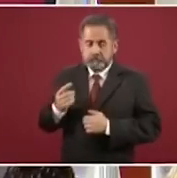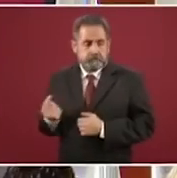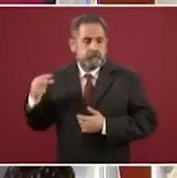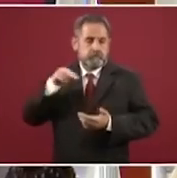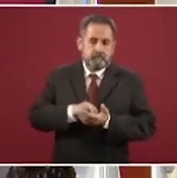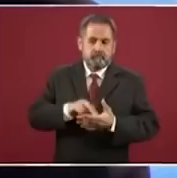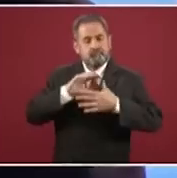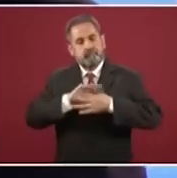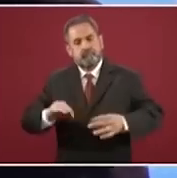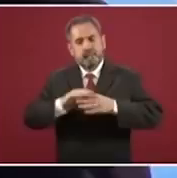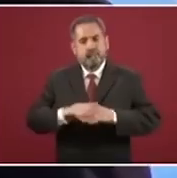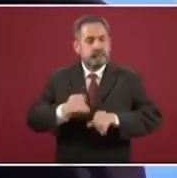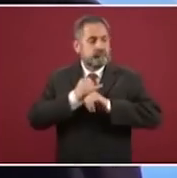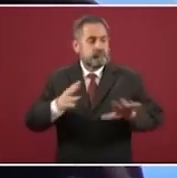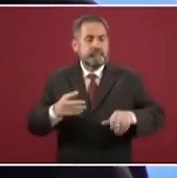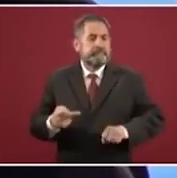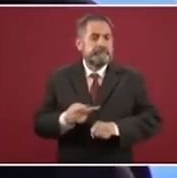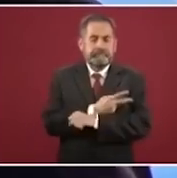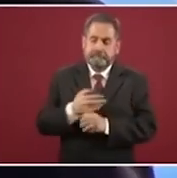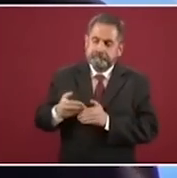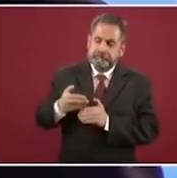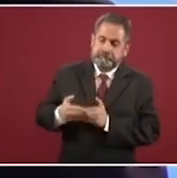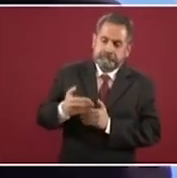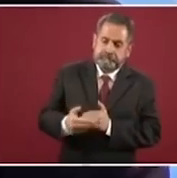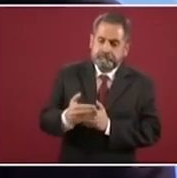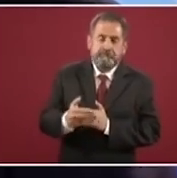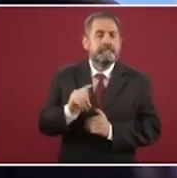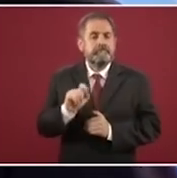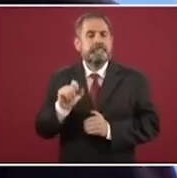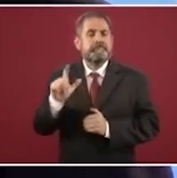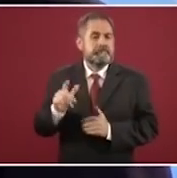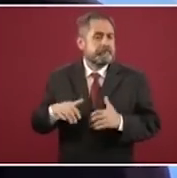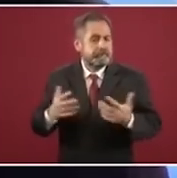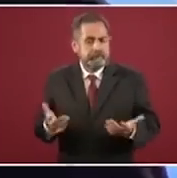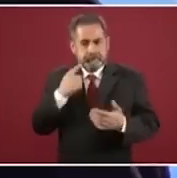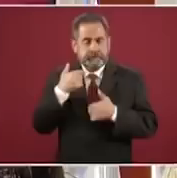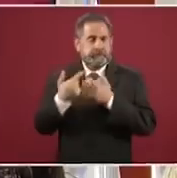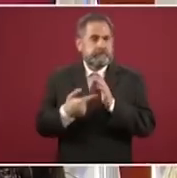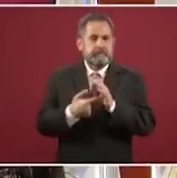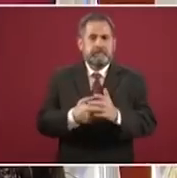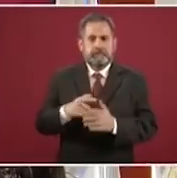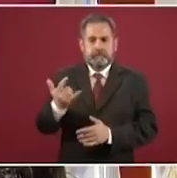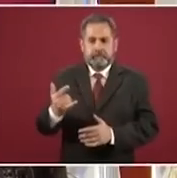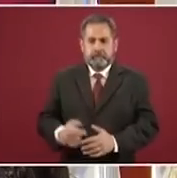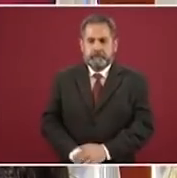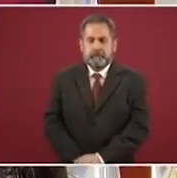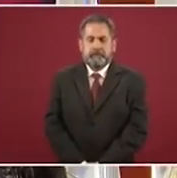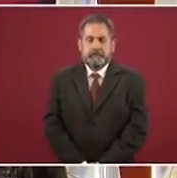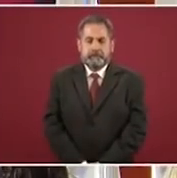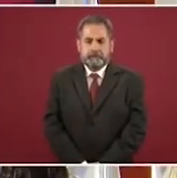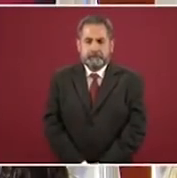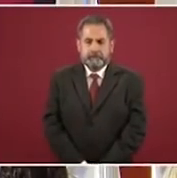rendiríamos cuentas del avance de este programa al mes de julio.